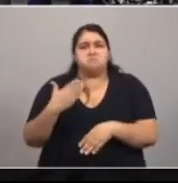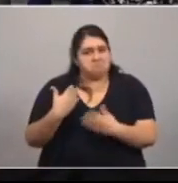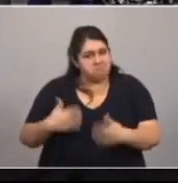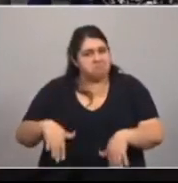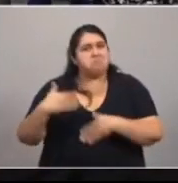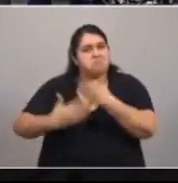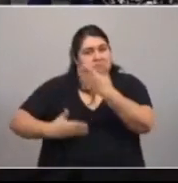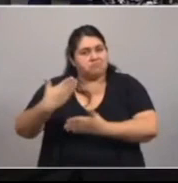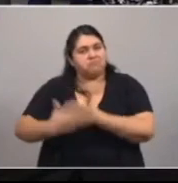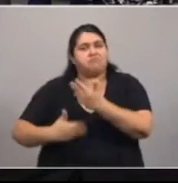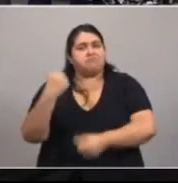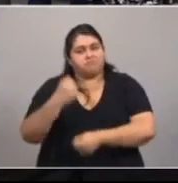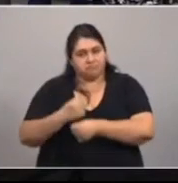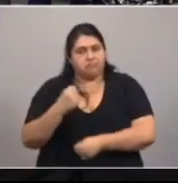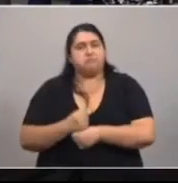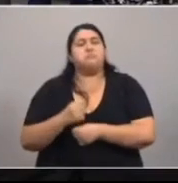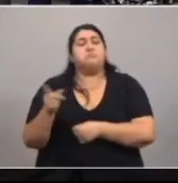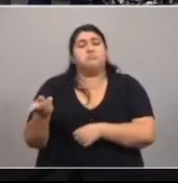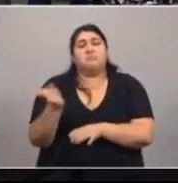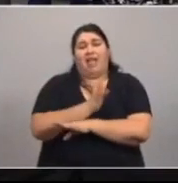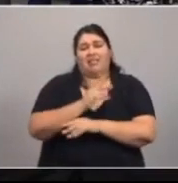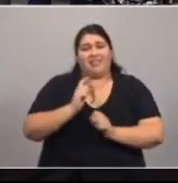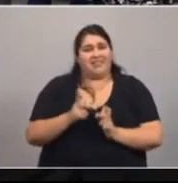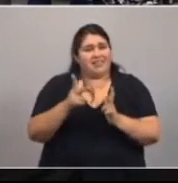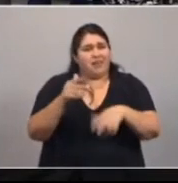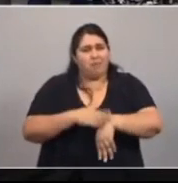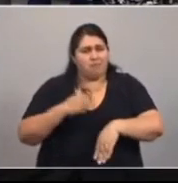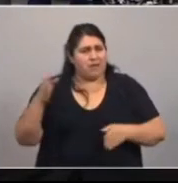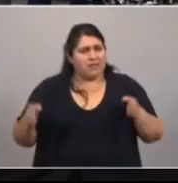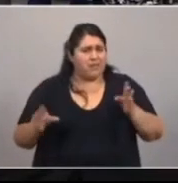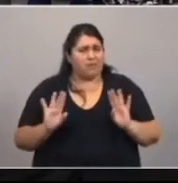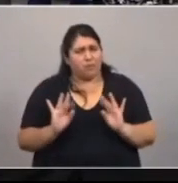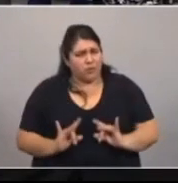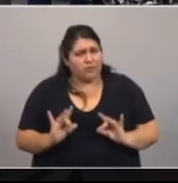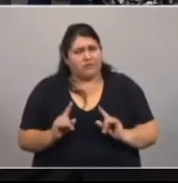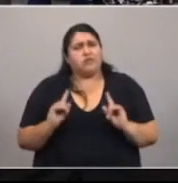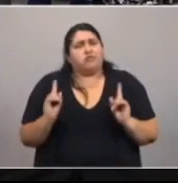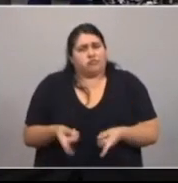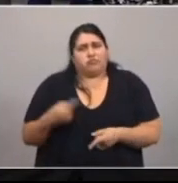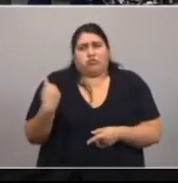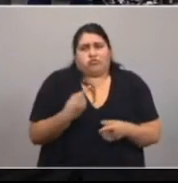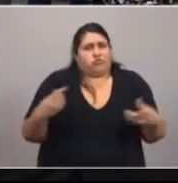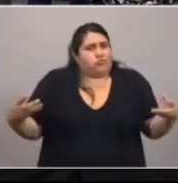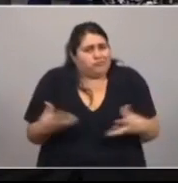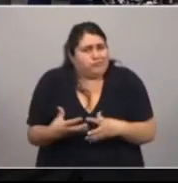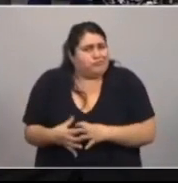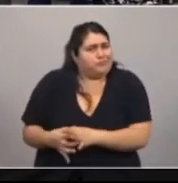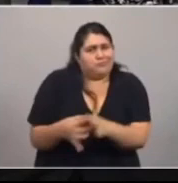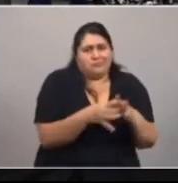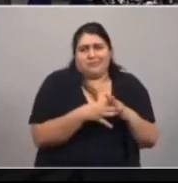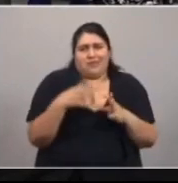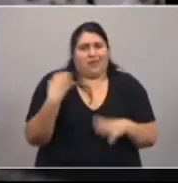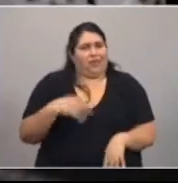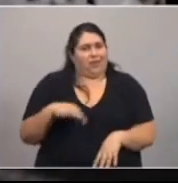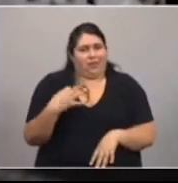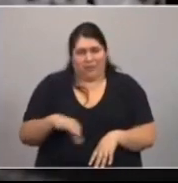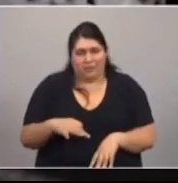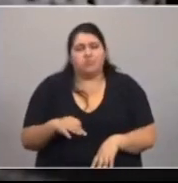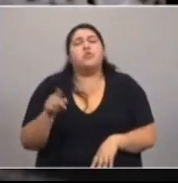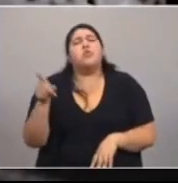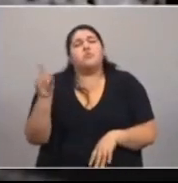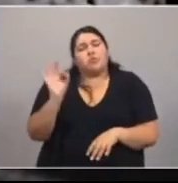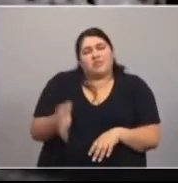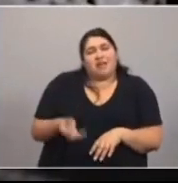son momentos difíciles en los cuales tenemos que estar más unidos que nunca, en los cuales, como siempre, contás con todo el apoyo de los vecinos y las vecinas de Florencio